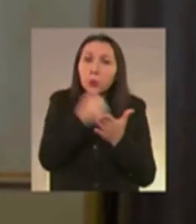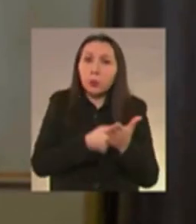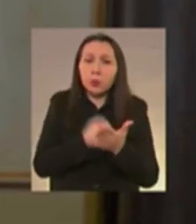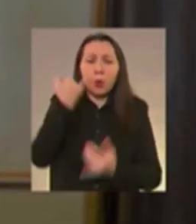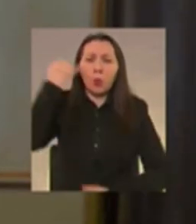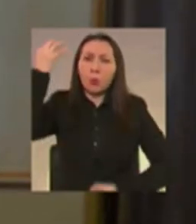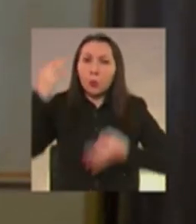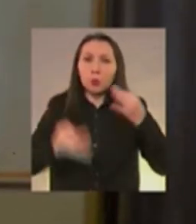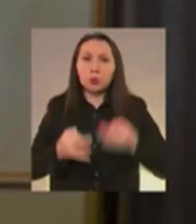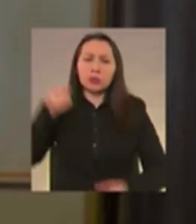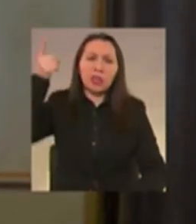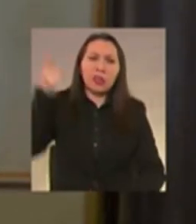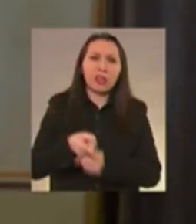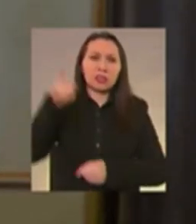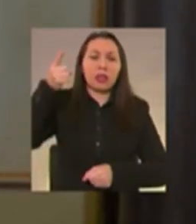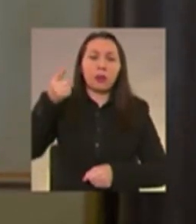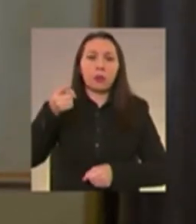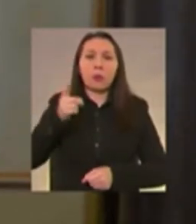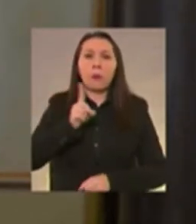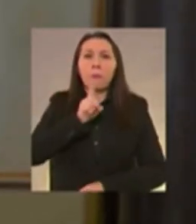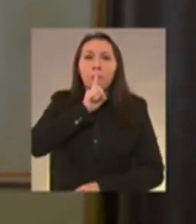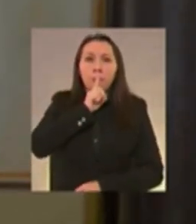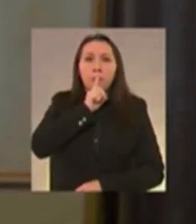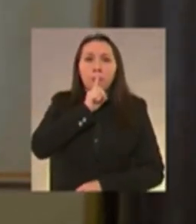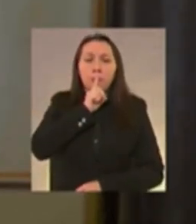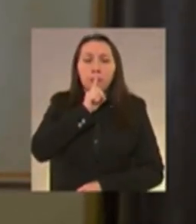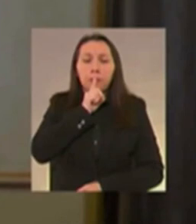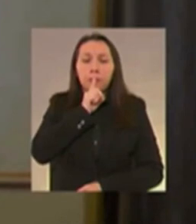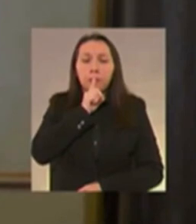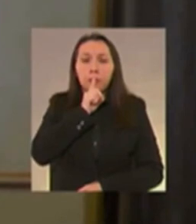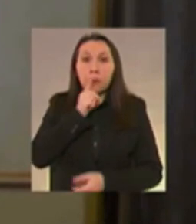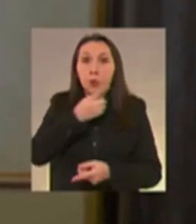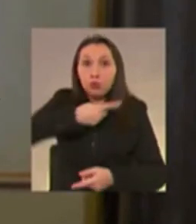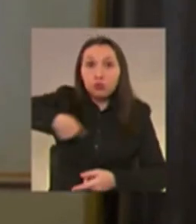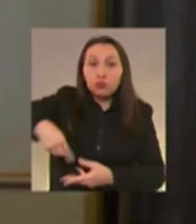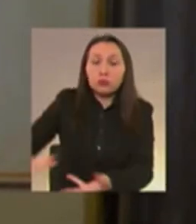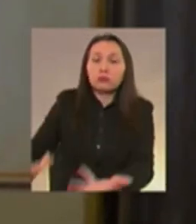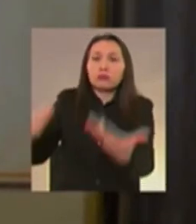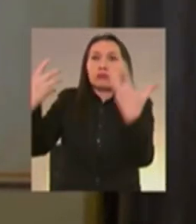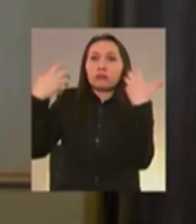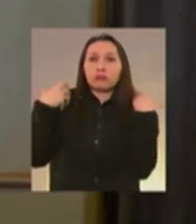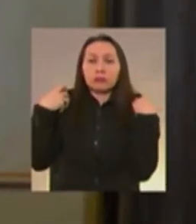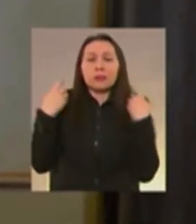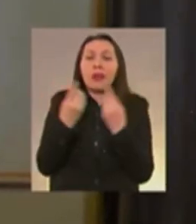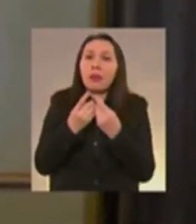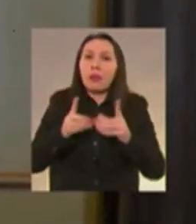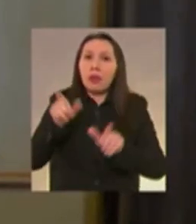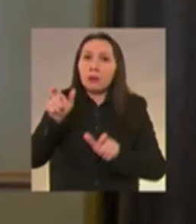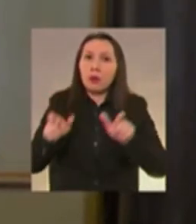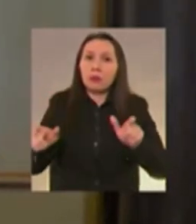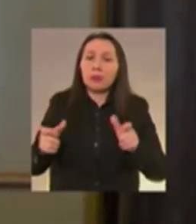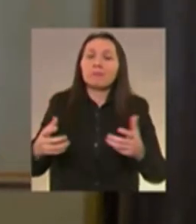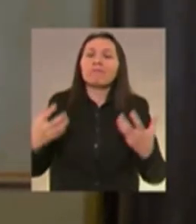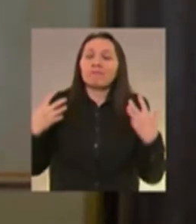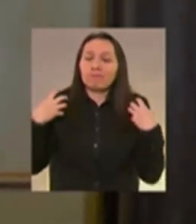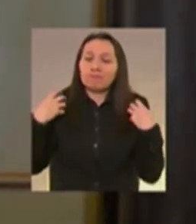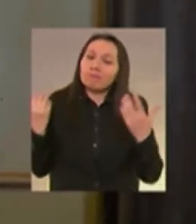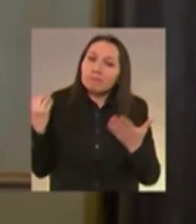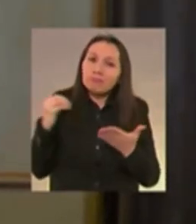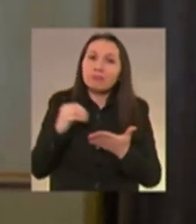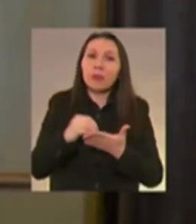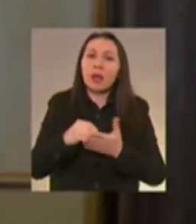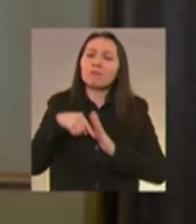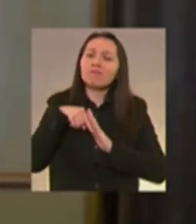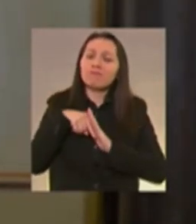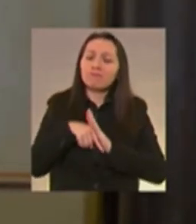injusticia, la dictadura y el silencio. Recae en nosotros, como demócratas, la responsabilidad de reforzar nuestras